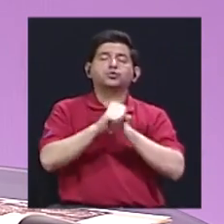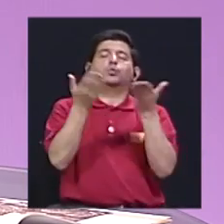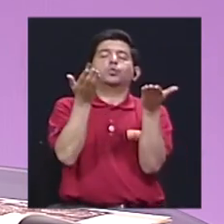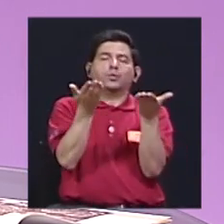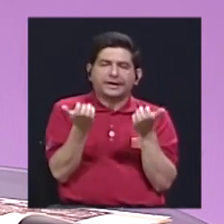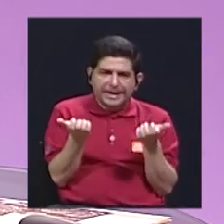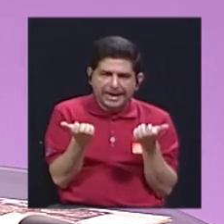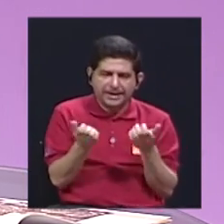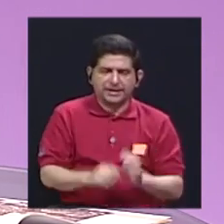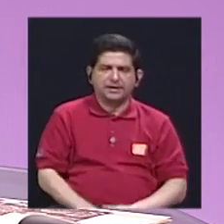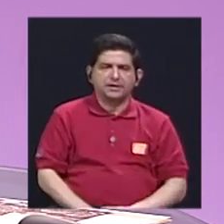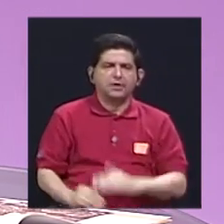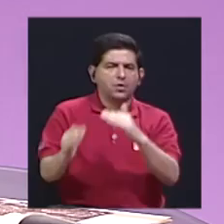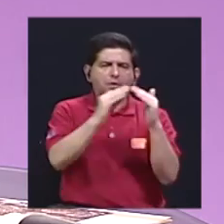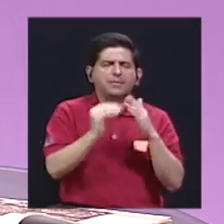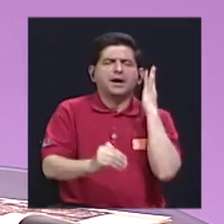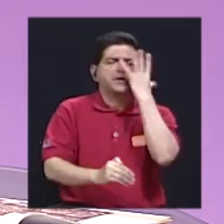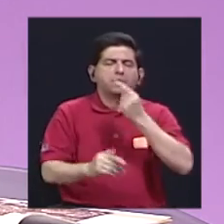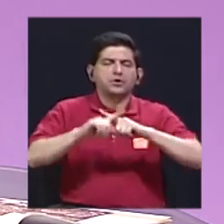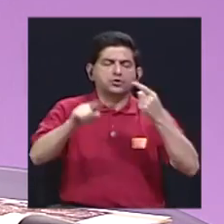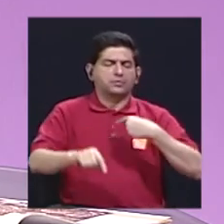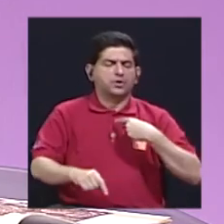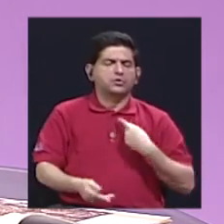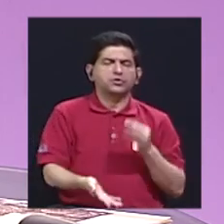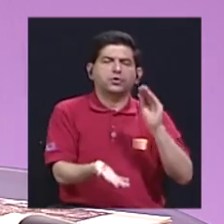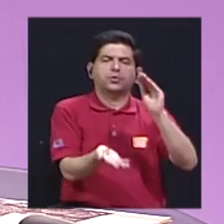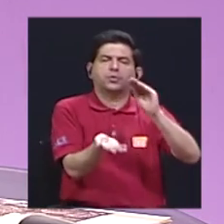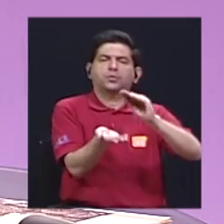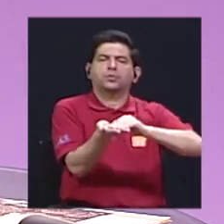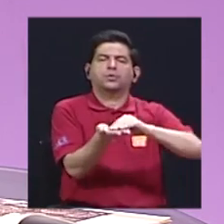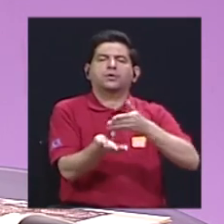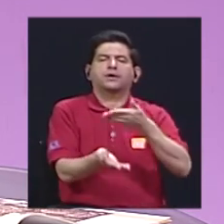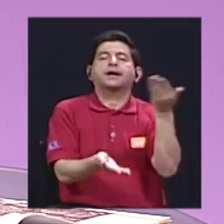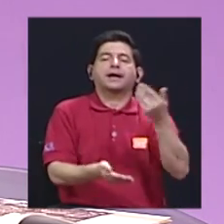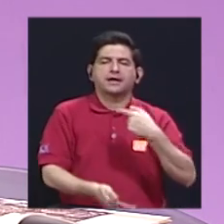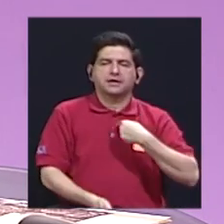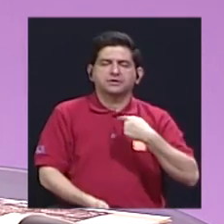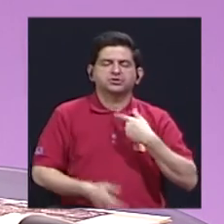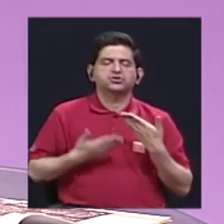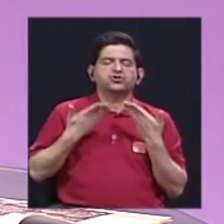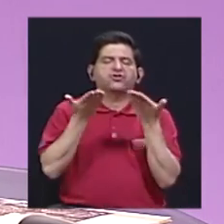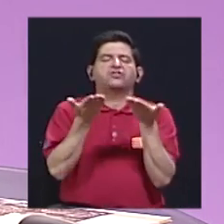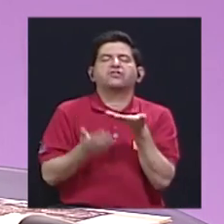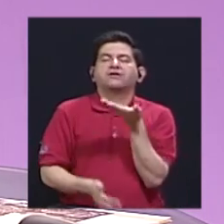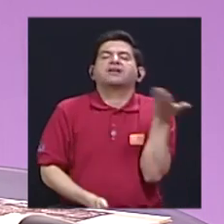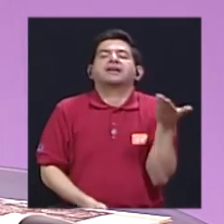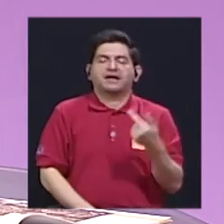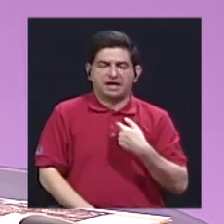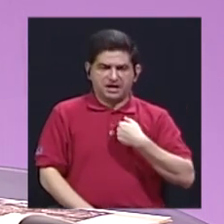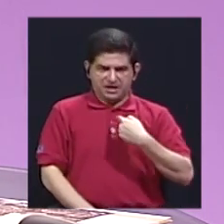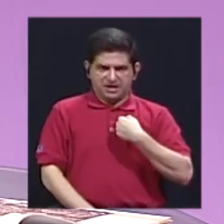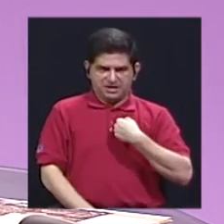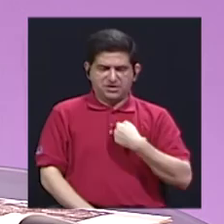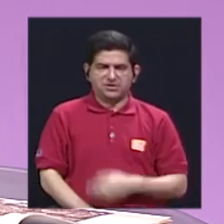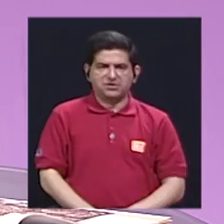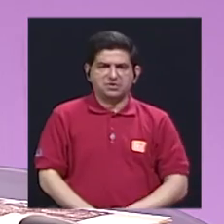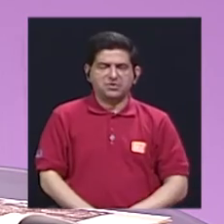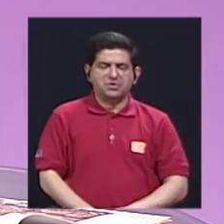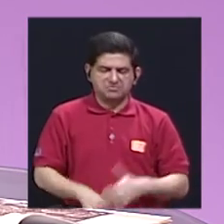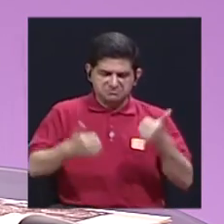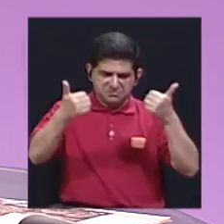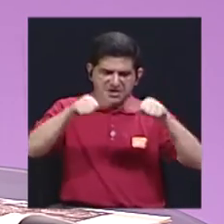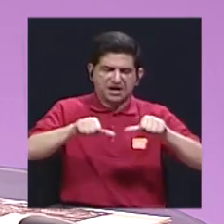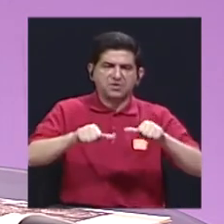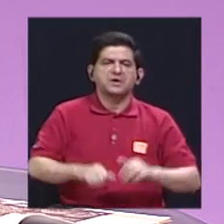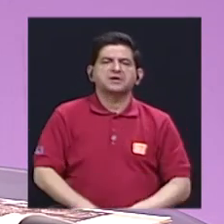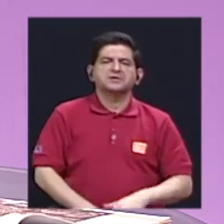y un barrio bonito pero qué pongo yo que estoy dispuesto a poner yo y que estoy dispuesta a poner yo